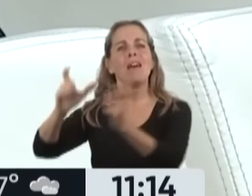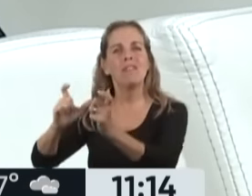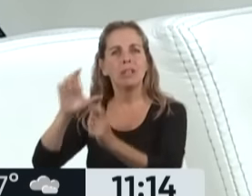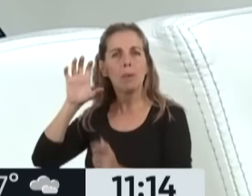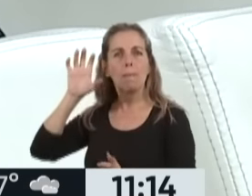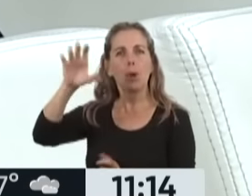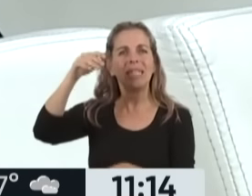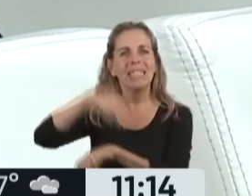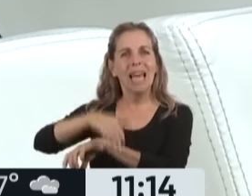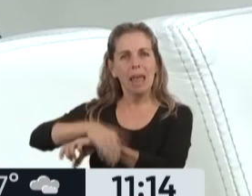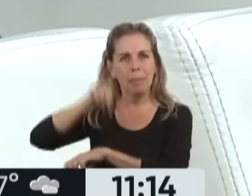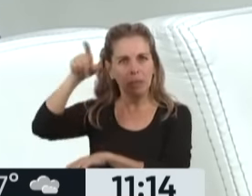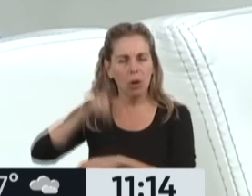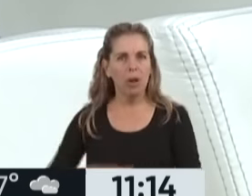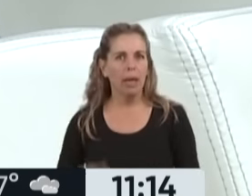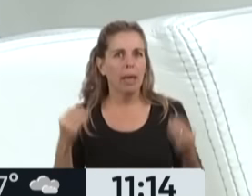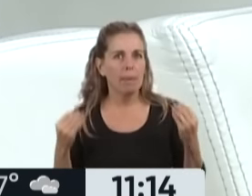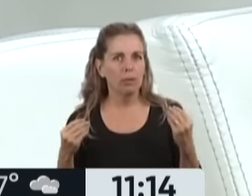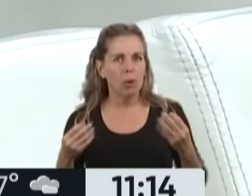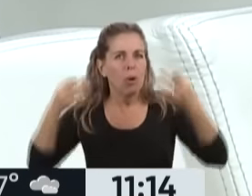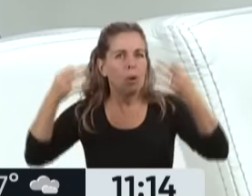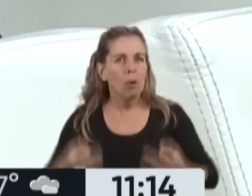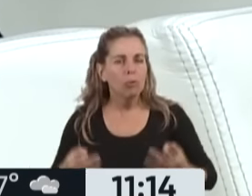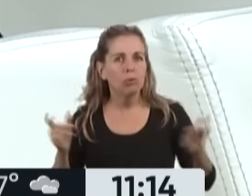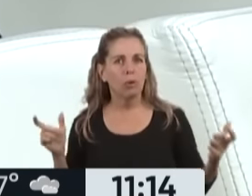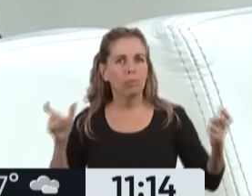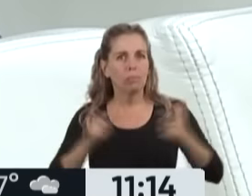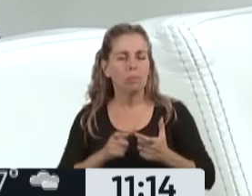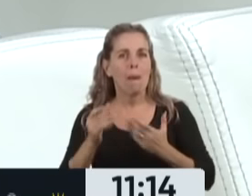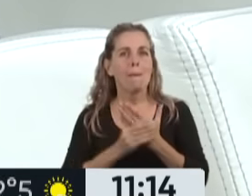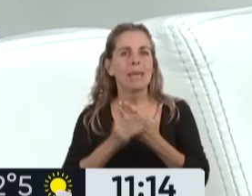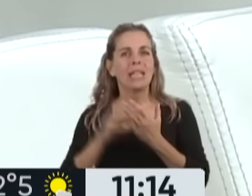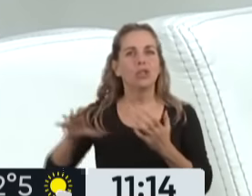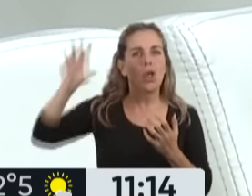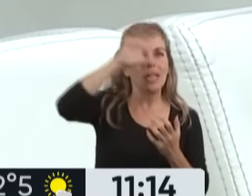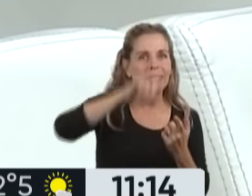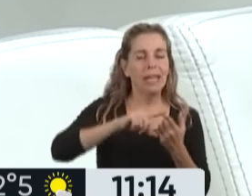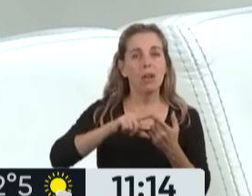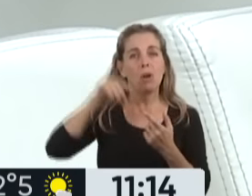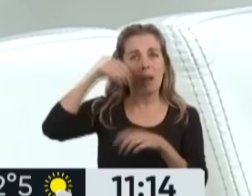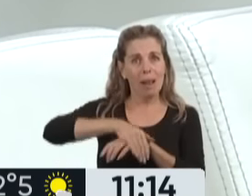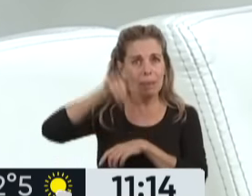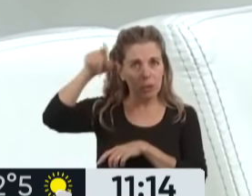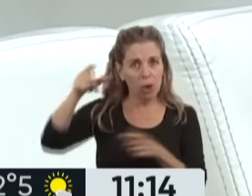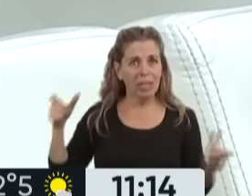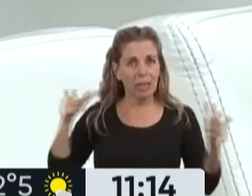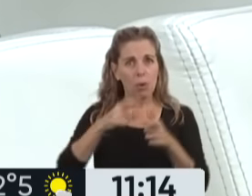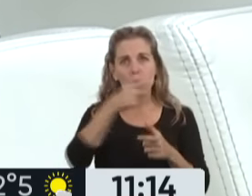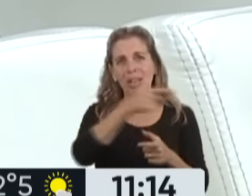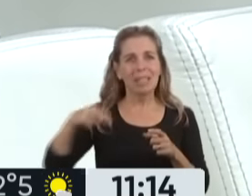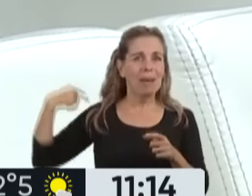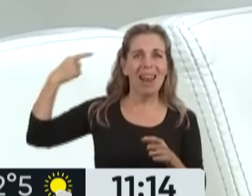Hugo Pasalacqua, una semana después de que se reuniera con el ministro de Interior, Guillermo Francos, en su provincia, y a tan solo unos pocos días